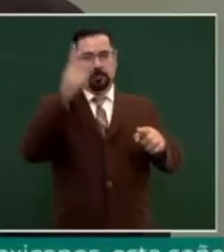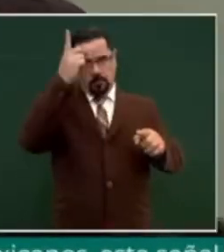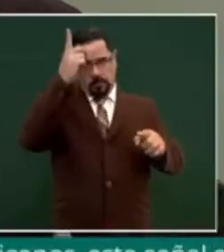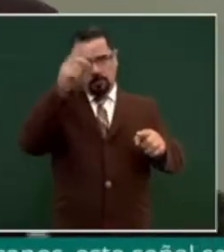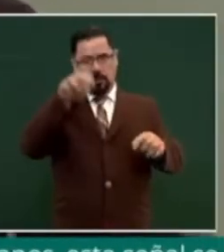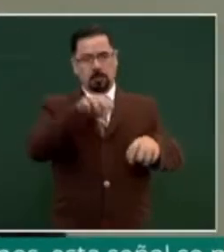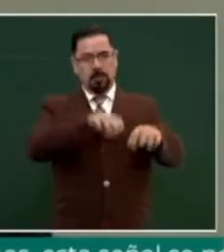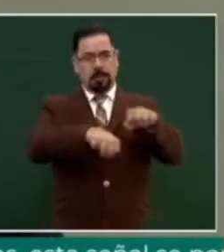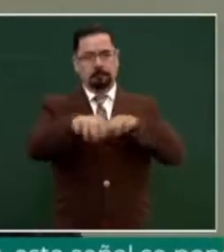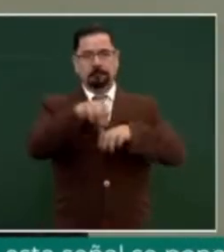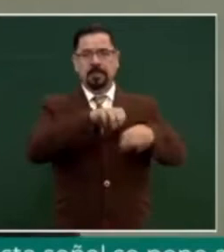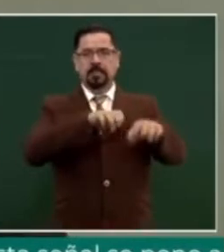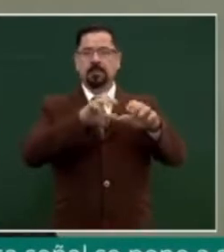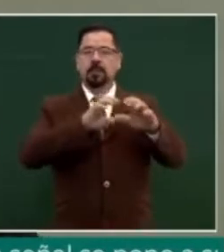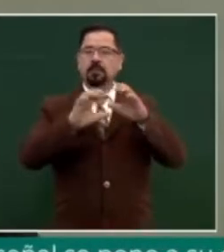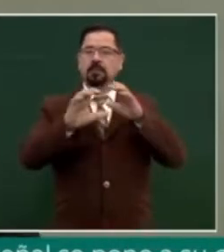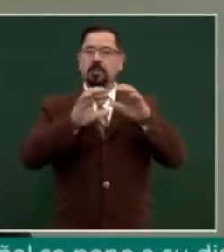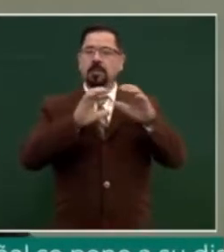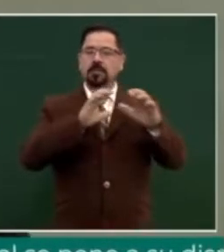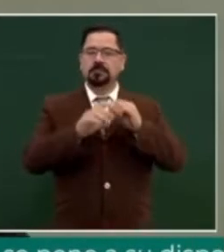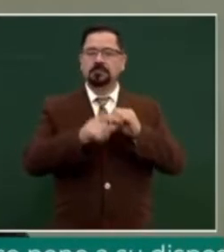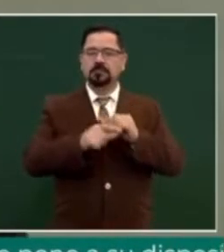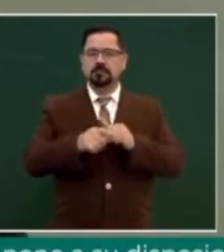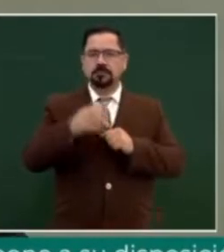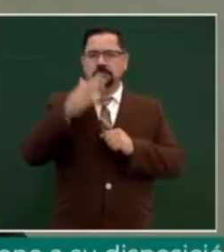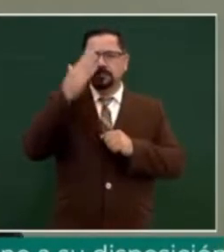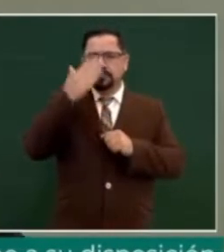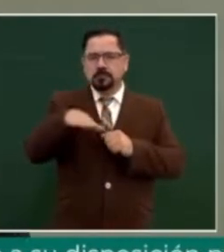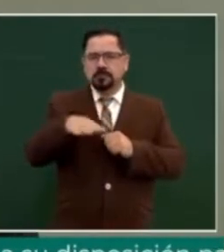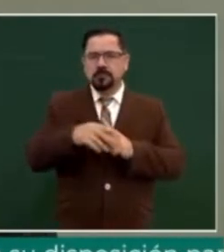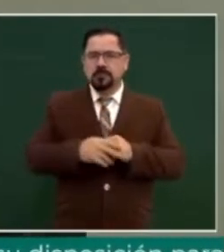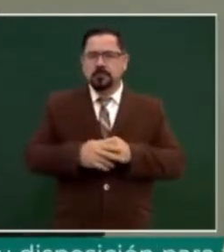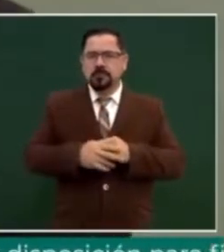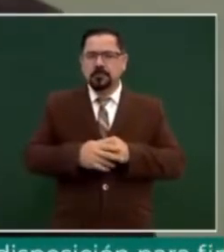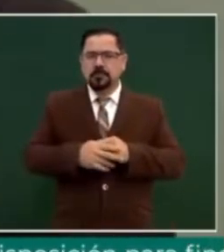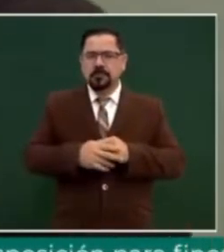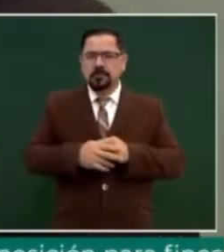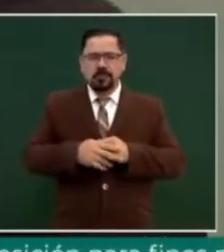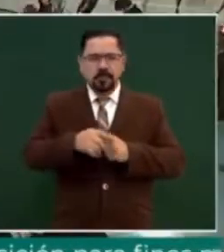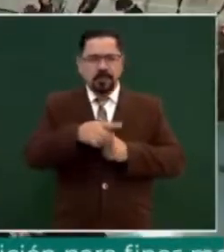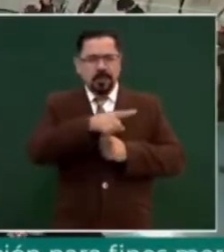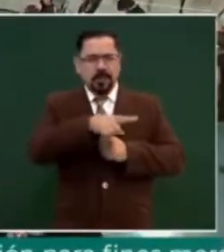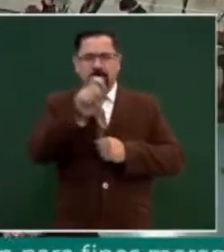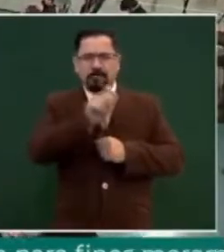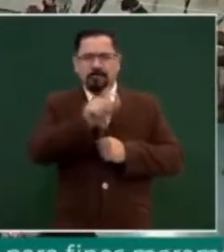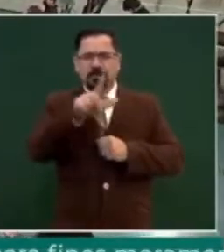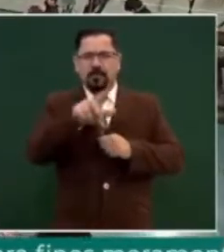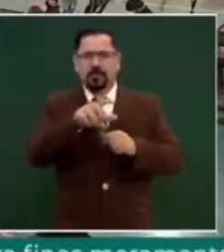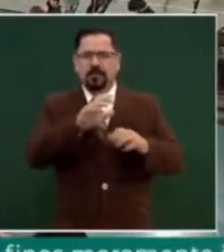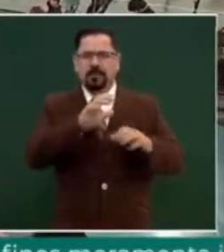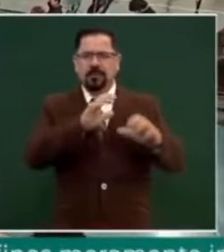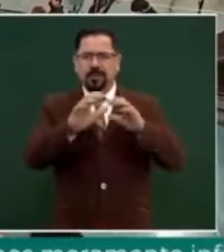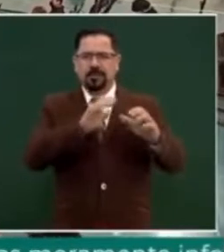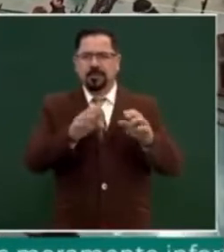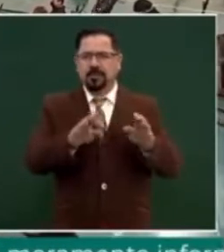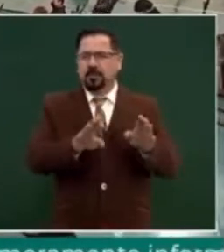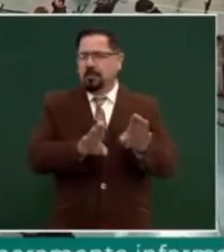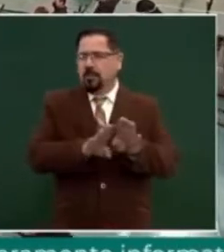qué saben los periodistas de construir un aeropuerto